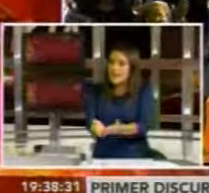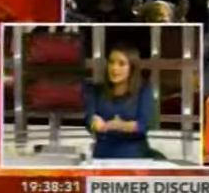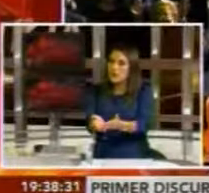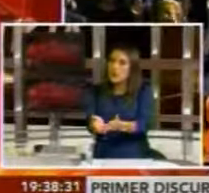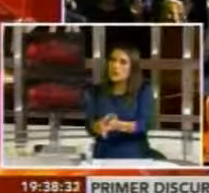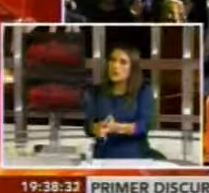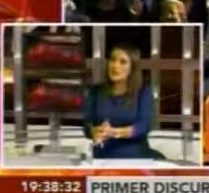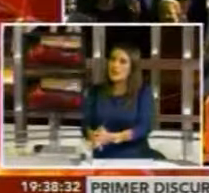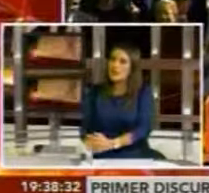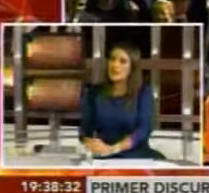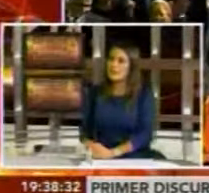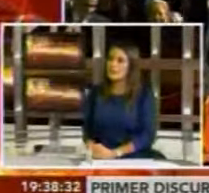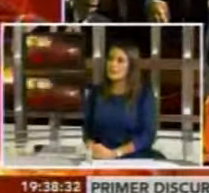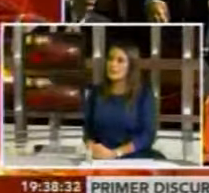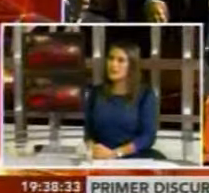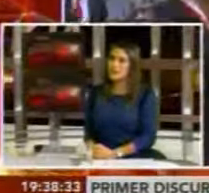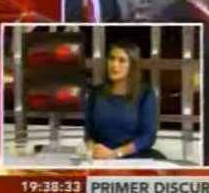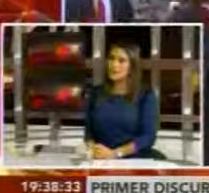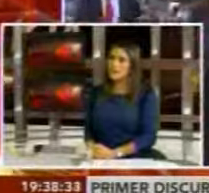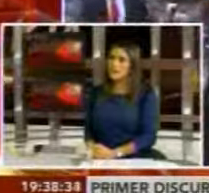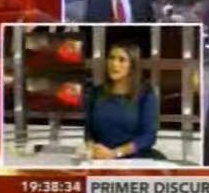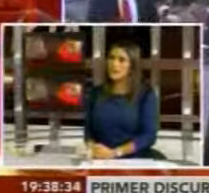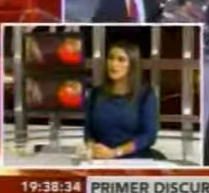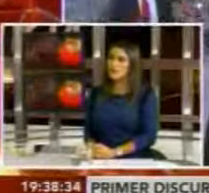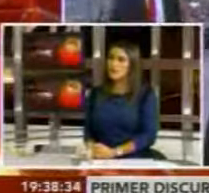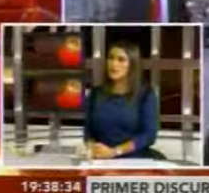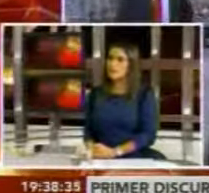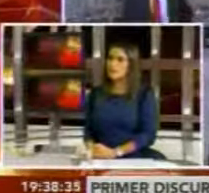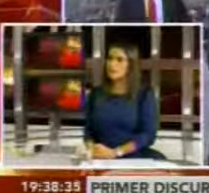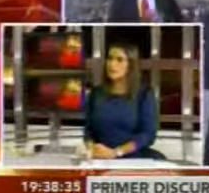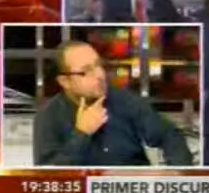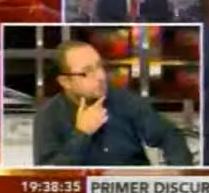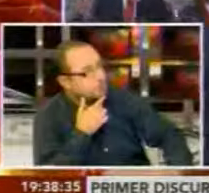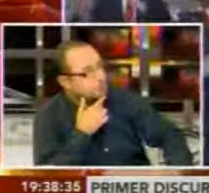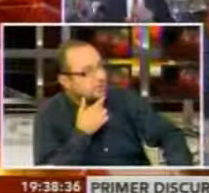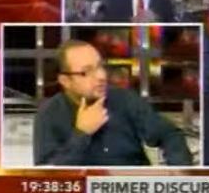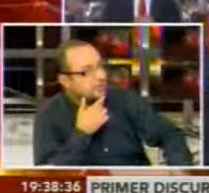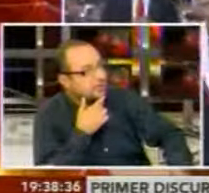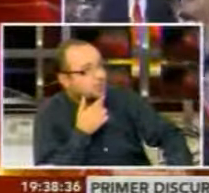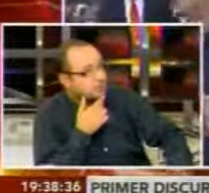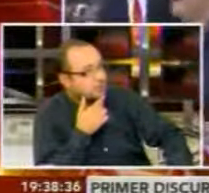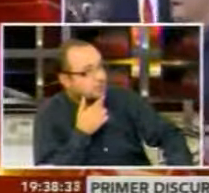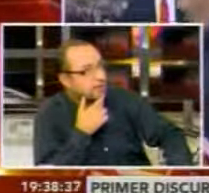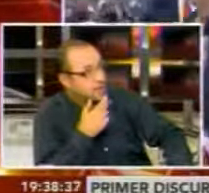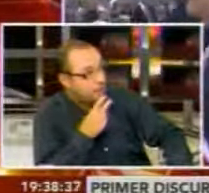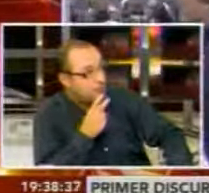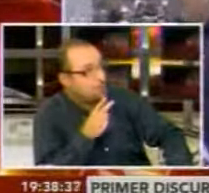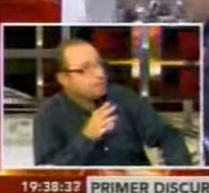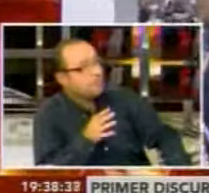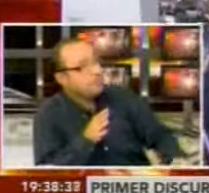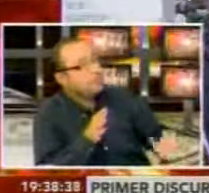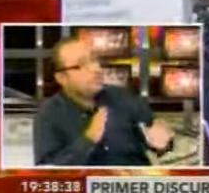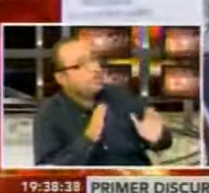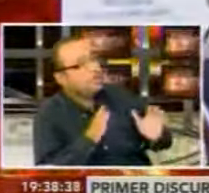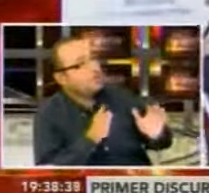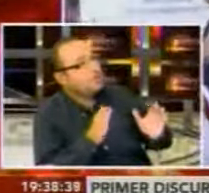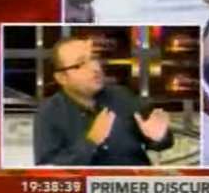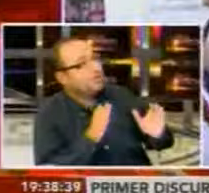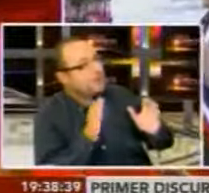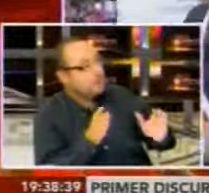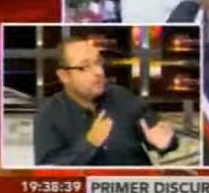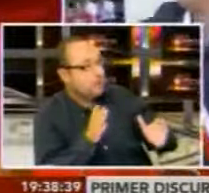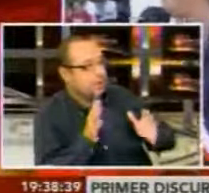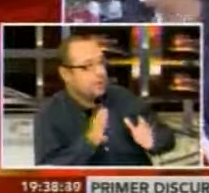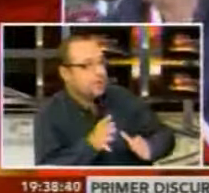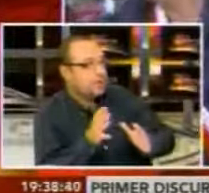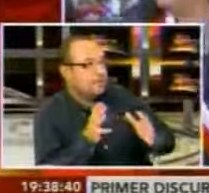problema sería que la discusión se concentrara sobre dos cosas. Primero, los aspectos valóricos donde hay diferencias entre el grupo liberal